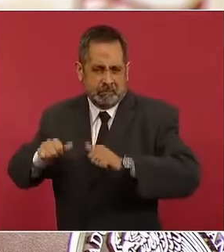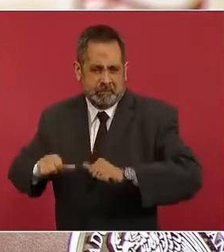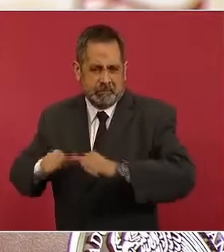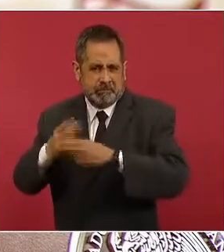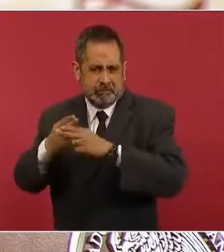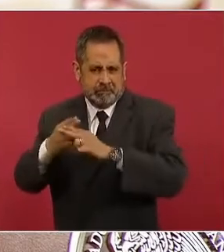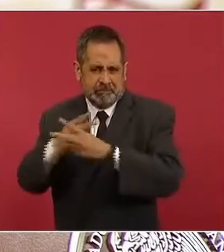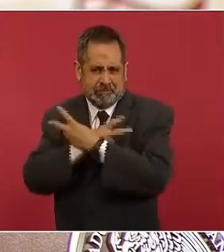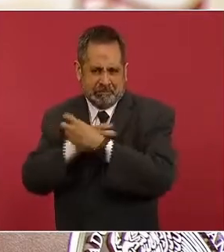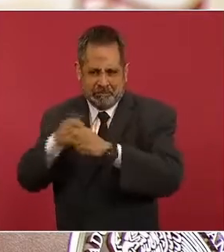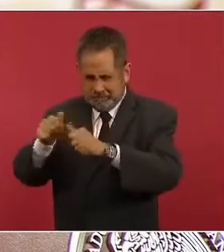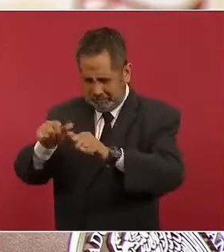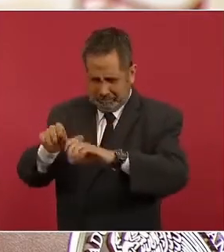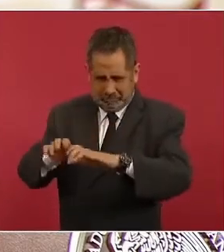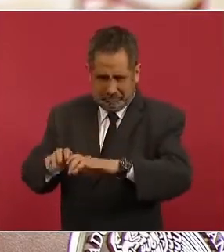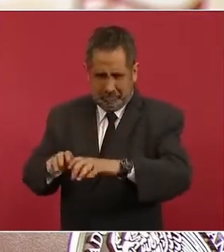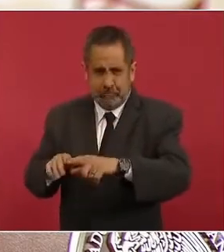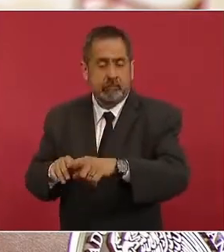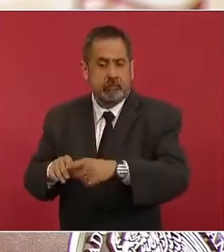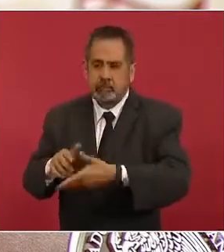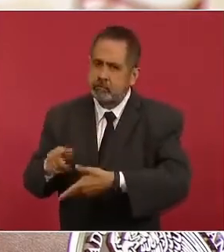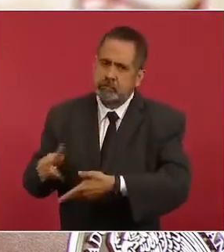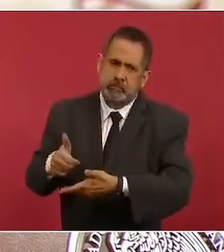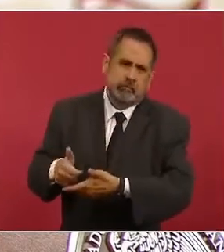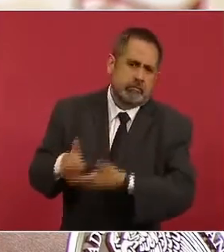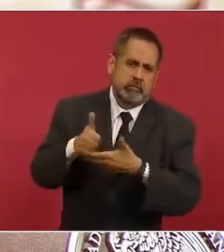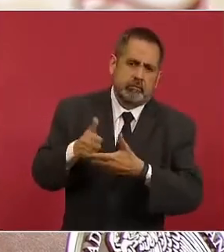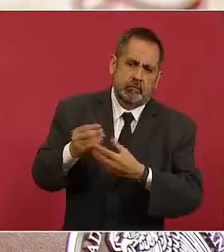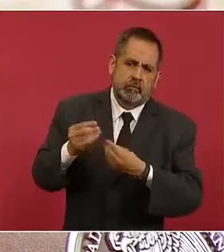en todos los pueblos, lo que ayudan,